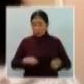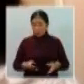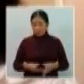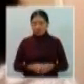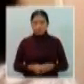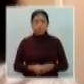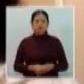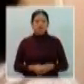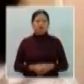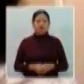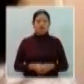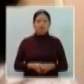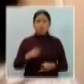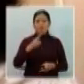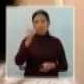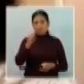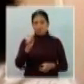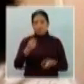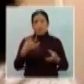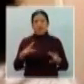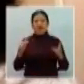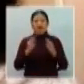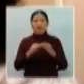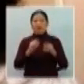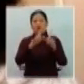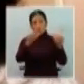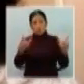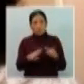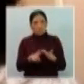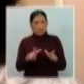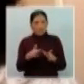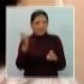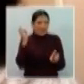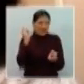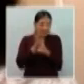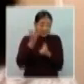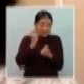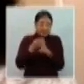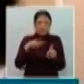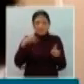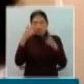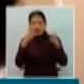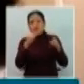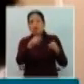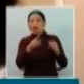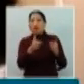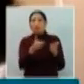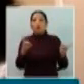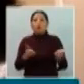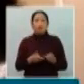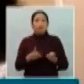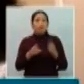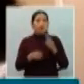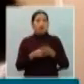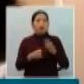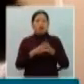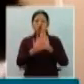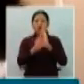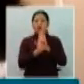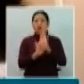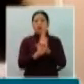Sí, entre los lugares más complicados que nosotros hemos visitado es la provincia, por